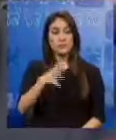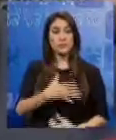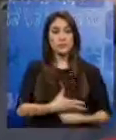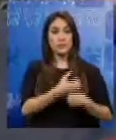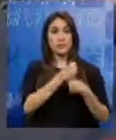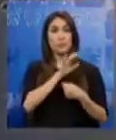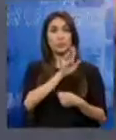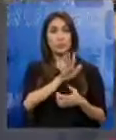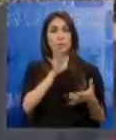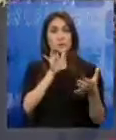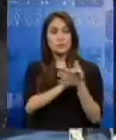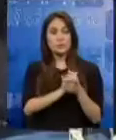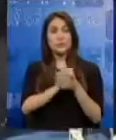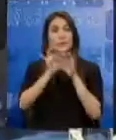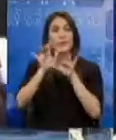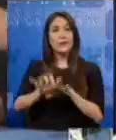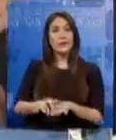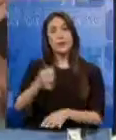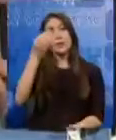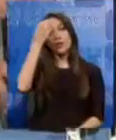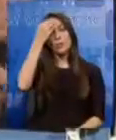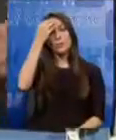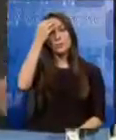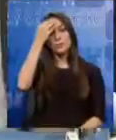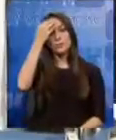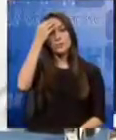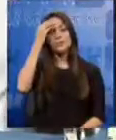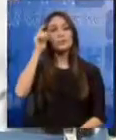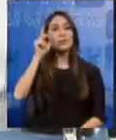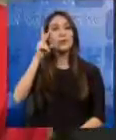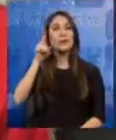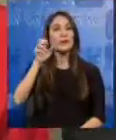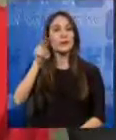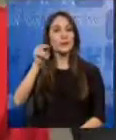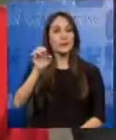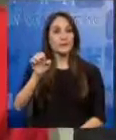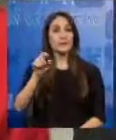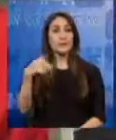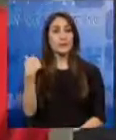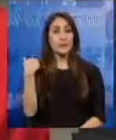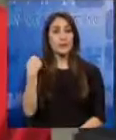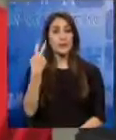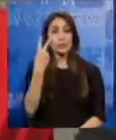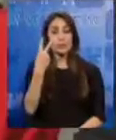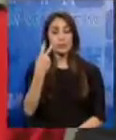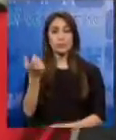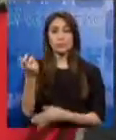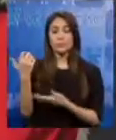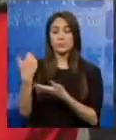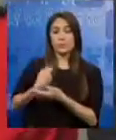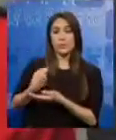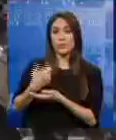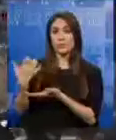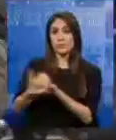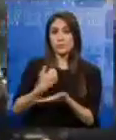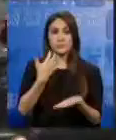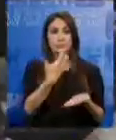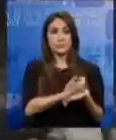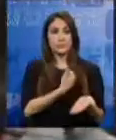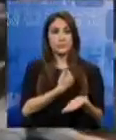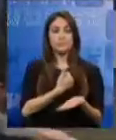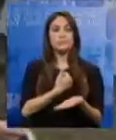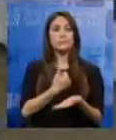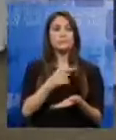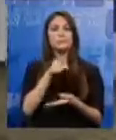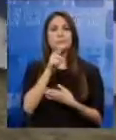que la esposa del secretario de Educación Superior, René Ramírez, recibe dos remuneraciones, es una publicación web